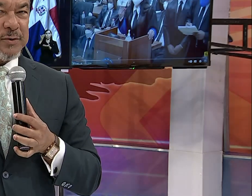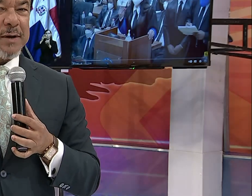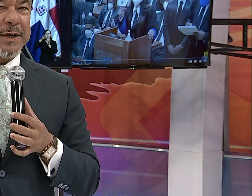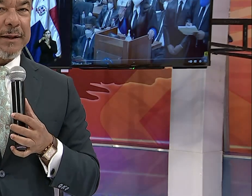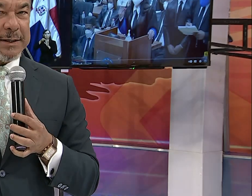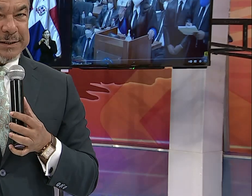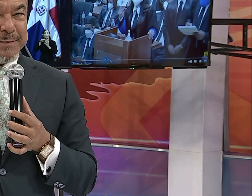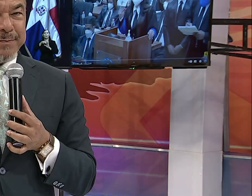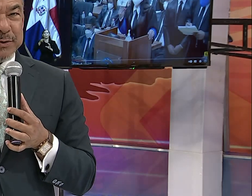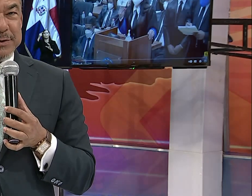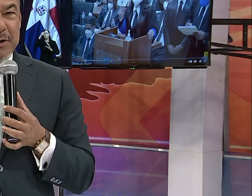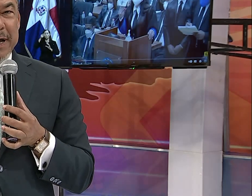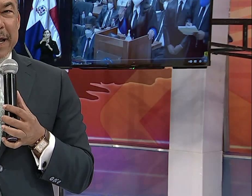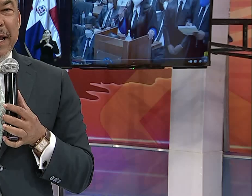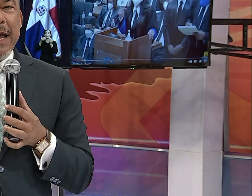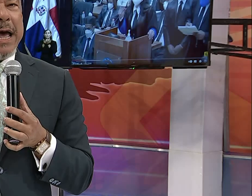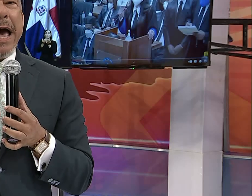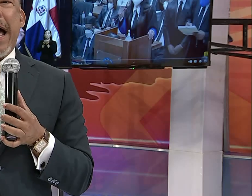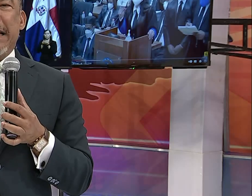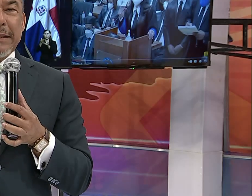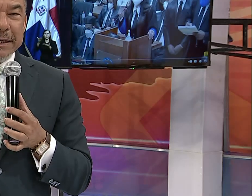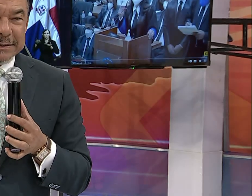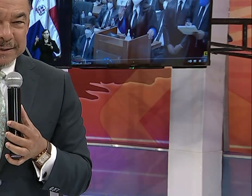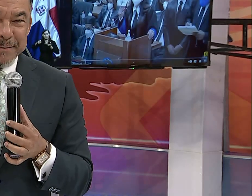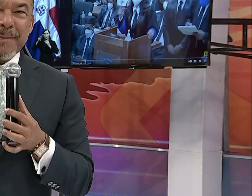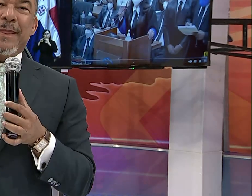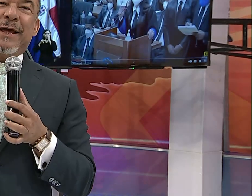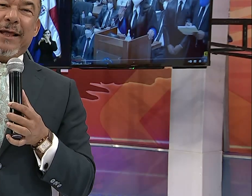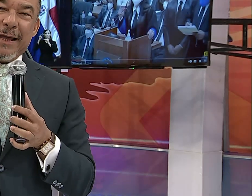mayor responsabilidad. Esa es mi posición. Antes,